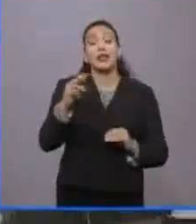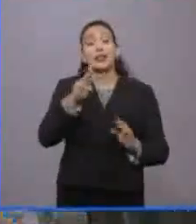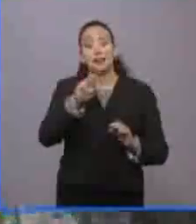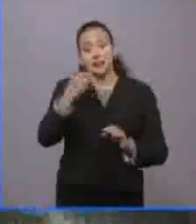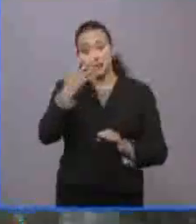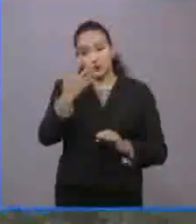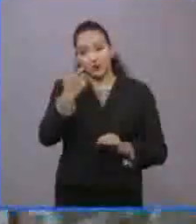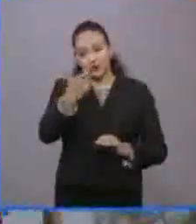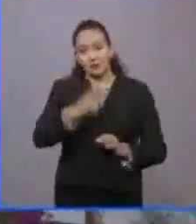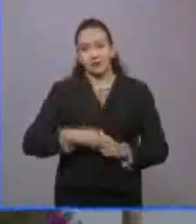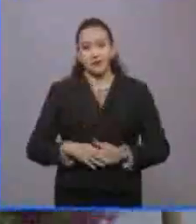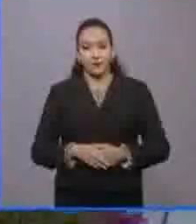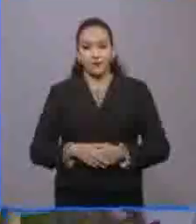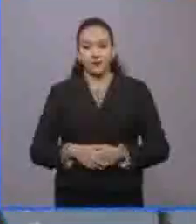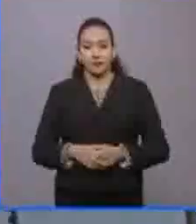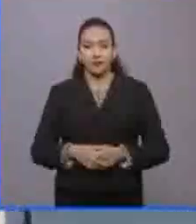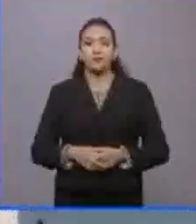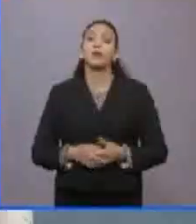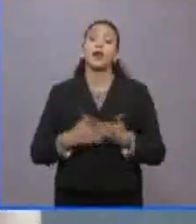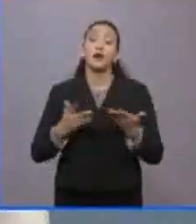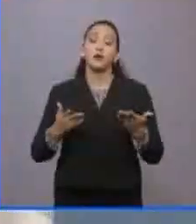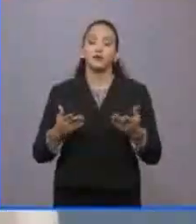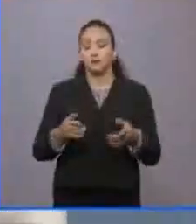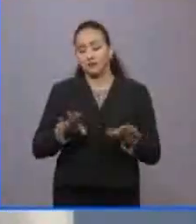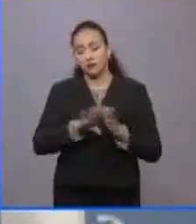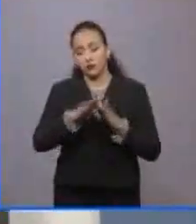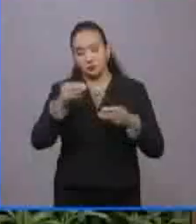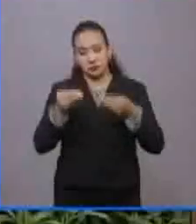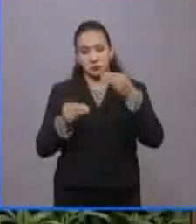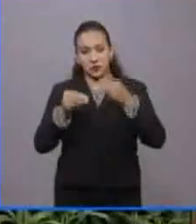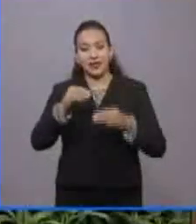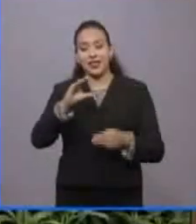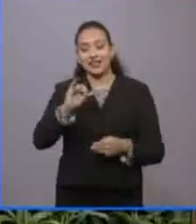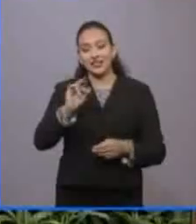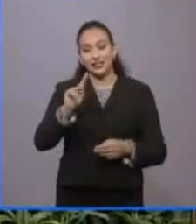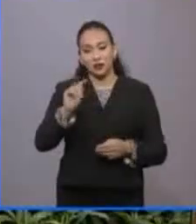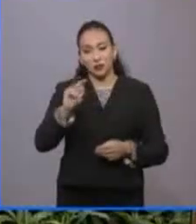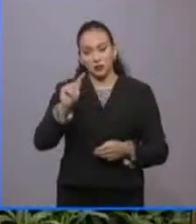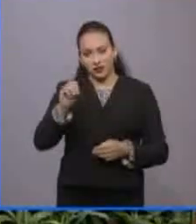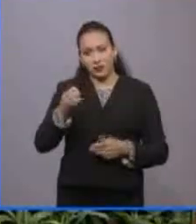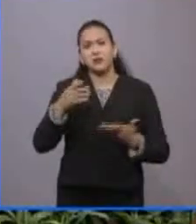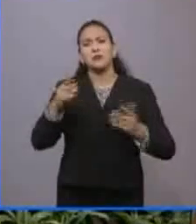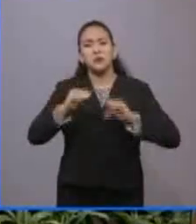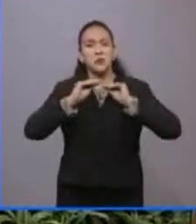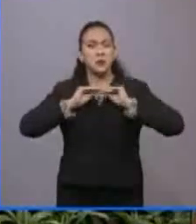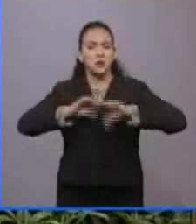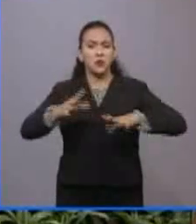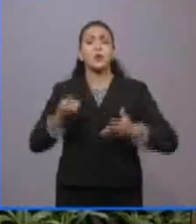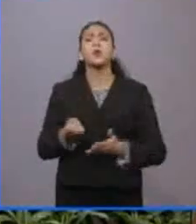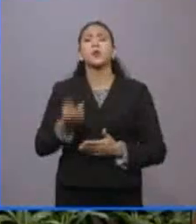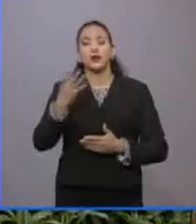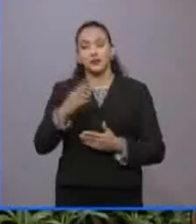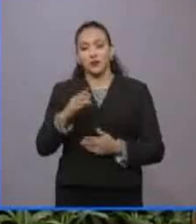881,304 pesos. En el caso de las magistraturas de circuito, el tope de gastos de campaña se estableció en